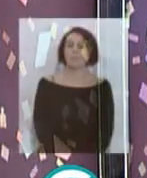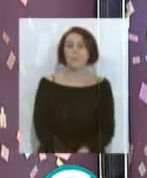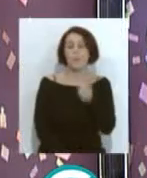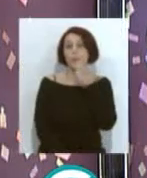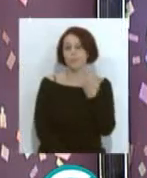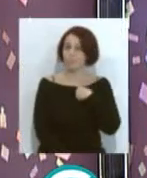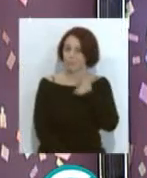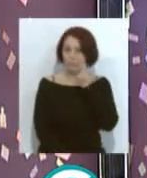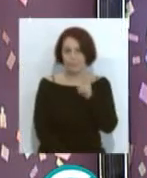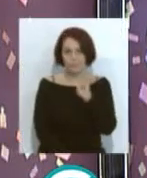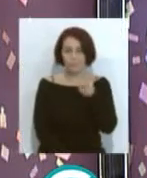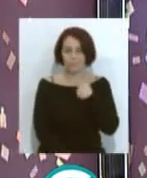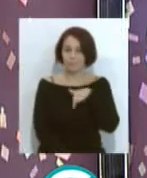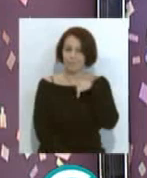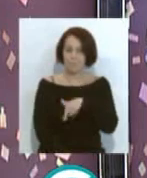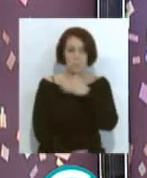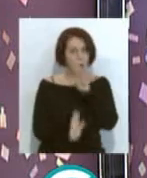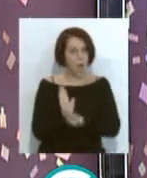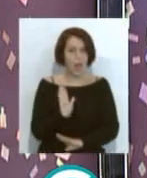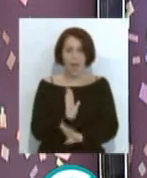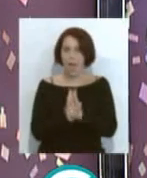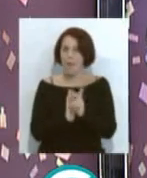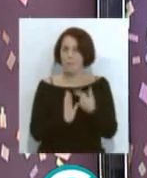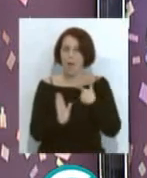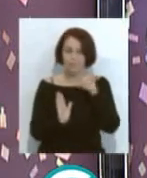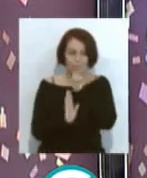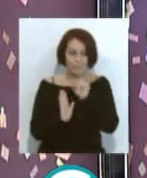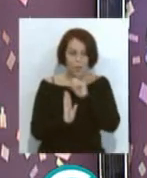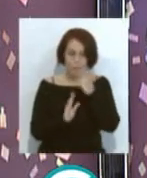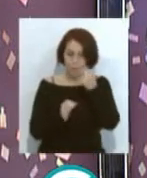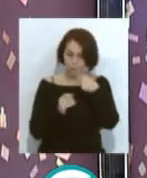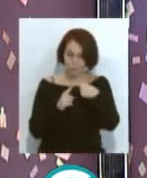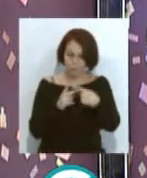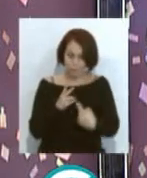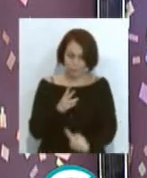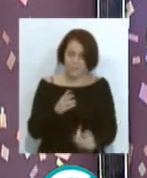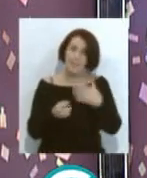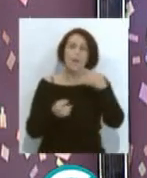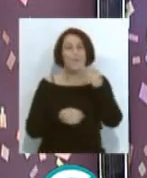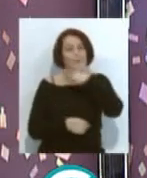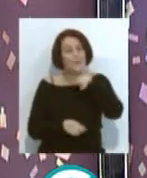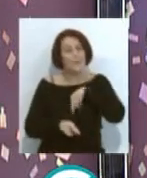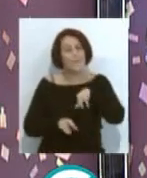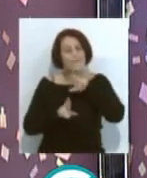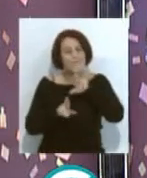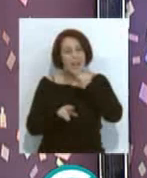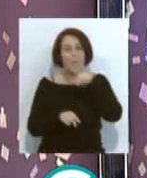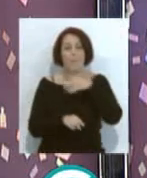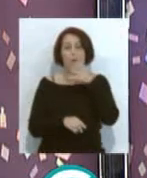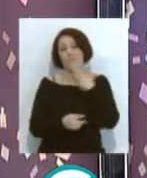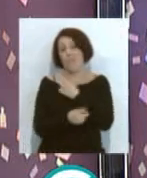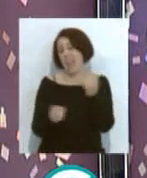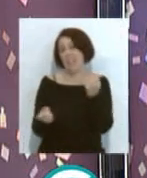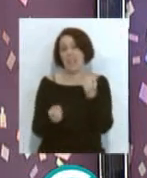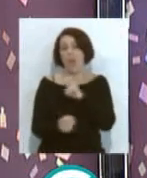Bueno, pues como ven, nos está quedando un programa con muchas coplas, porque es seguro lo que están esperando ustedes ante la falta